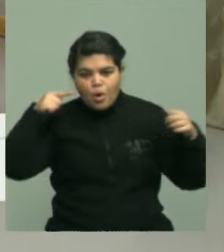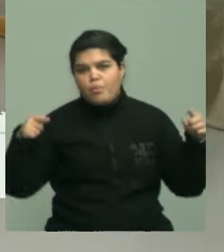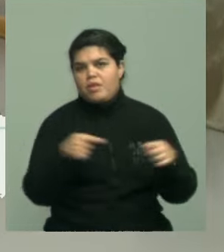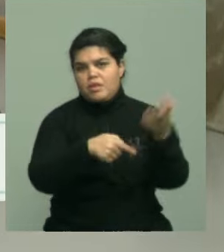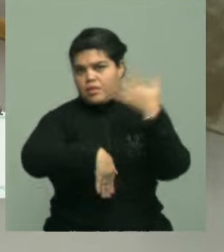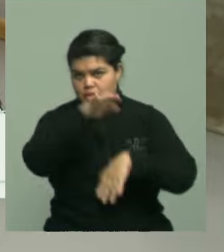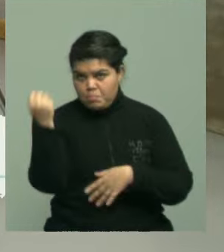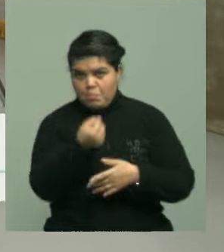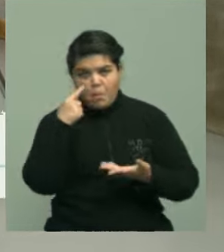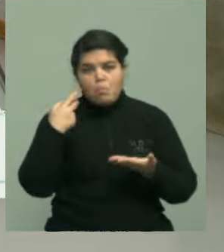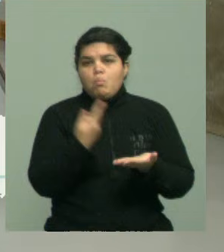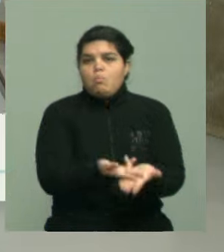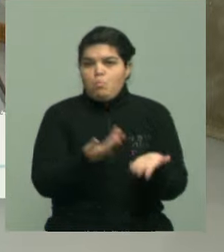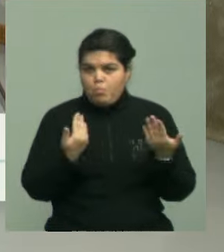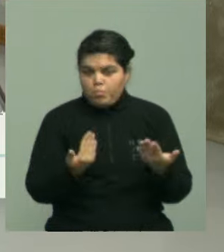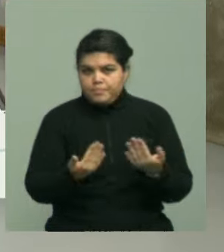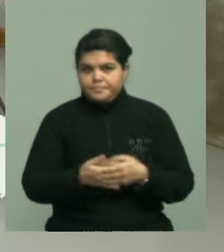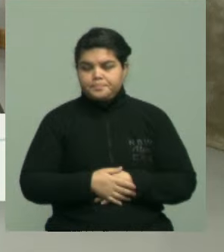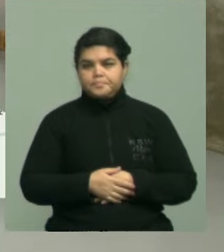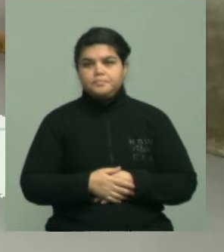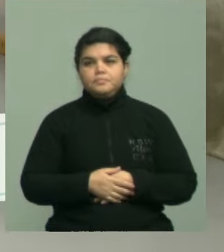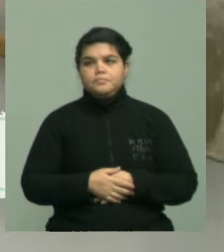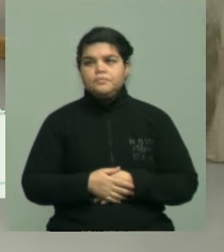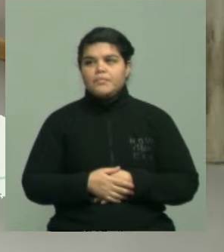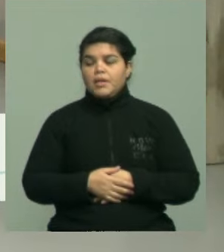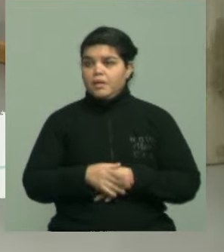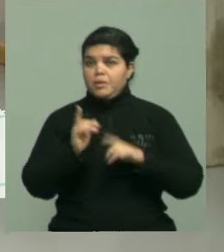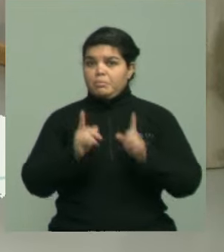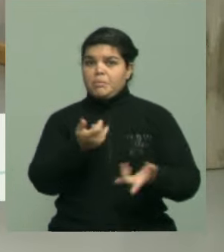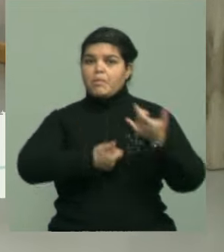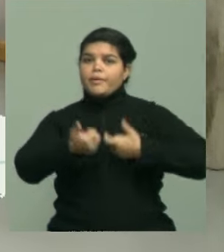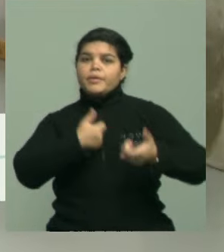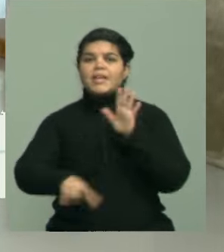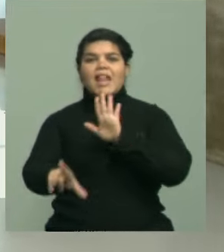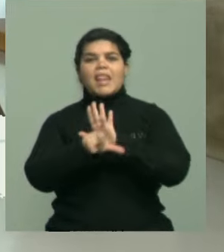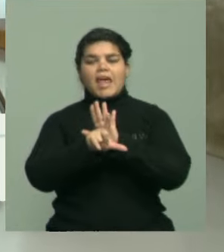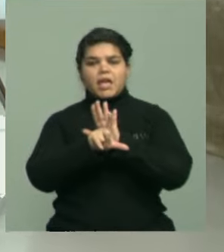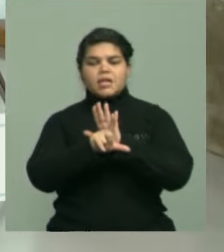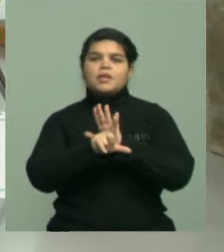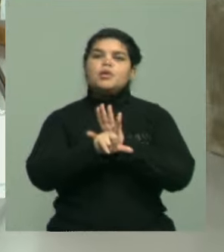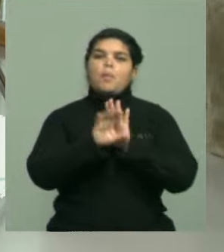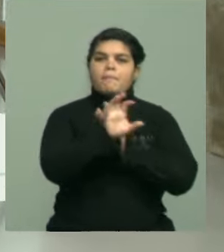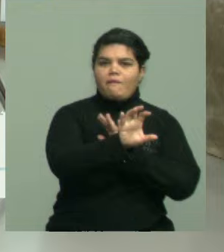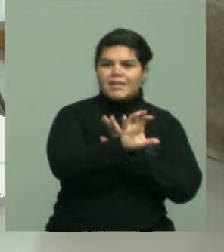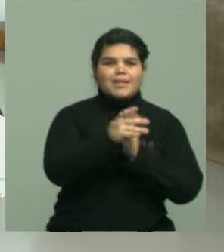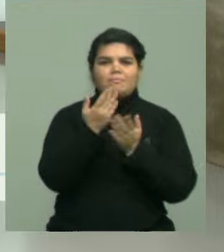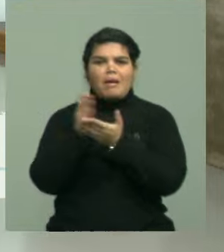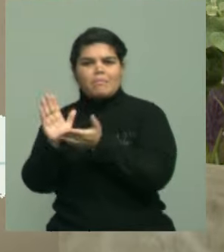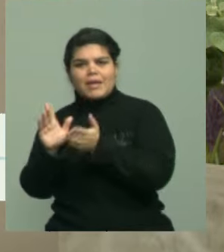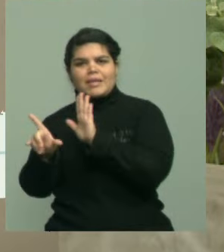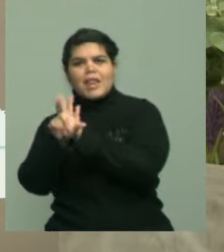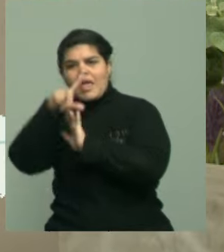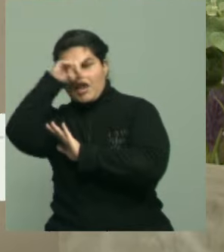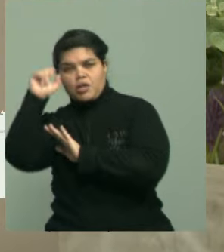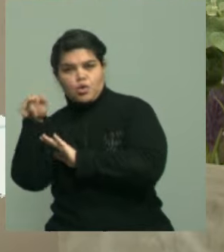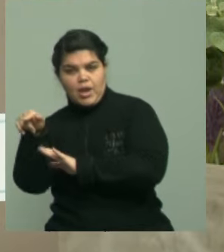la provincia de Mendoza era vanguardista porque, bueno, destacabas vos la ley provincial sí. más allá de la nacional y en ese momento fue como que se vio un faro,